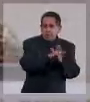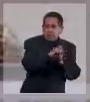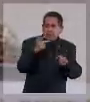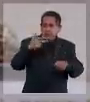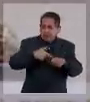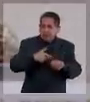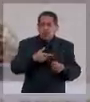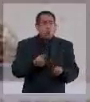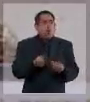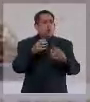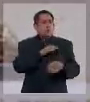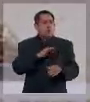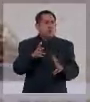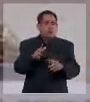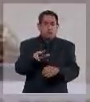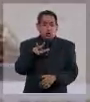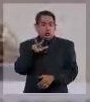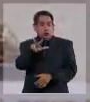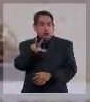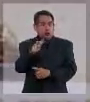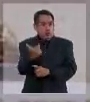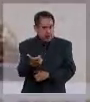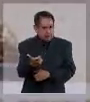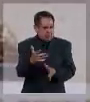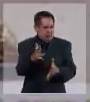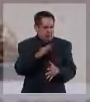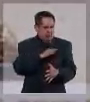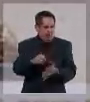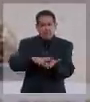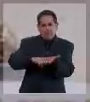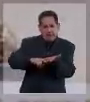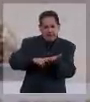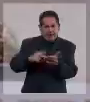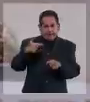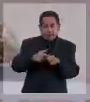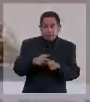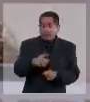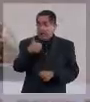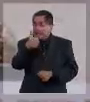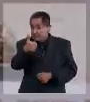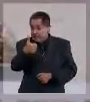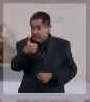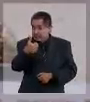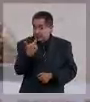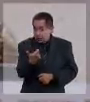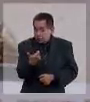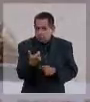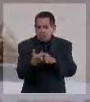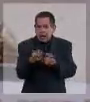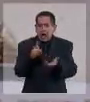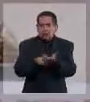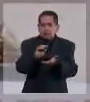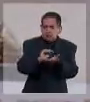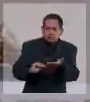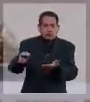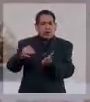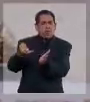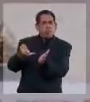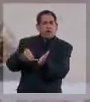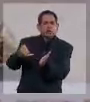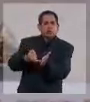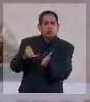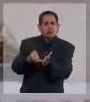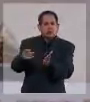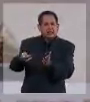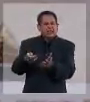en promedio unos 18 pesos. De esos 18 pesos, 6 pesos son impuestos, fundamentalmente un impuesto